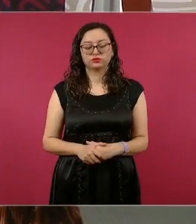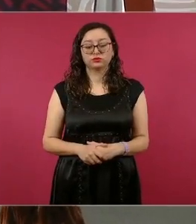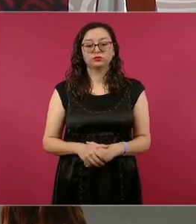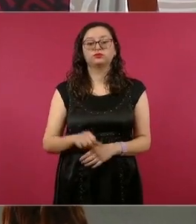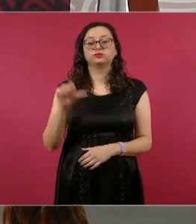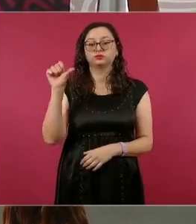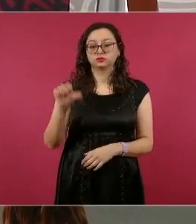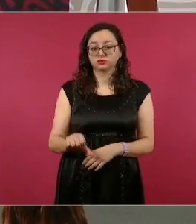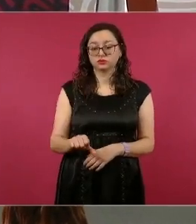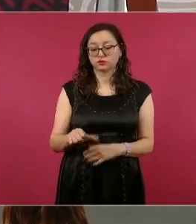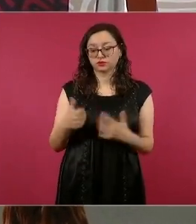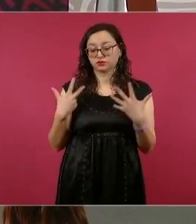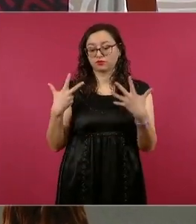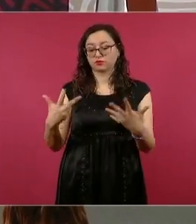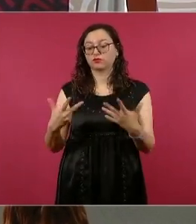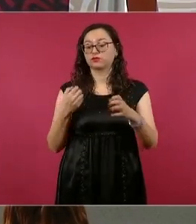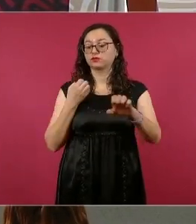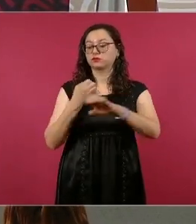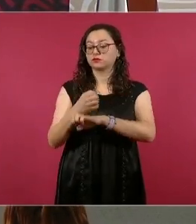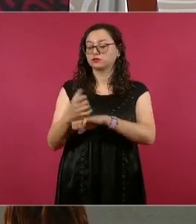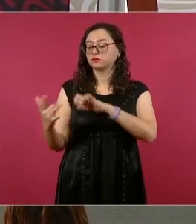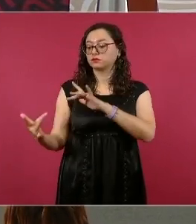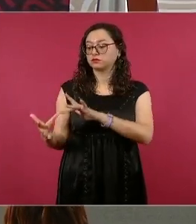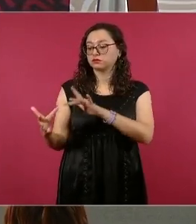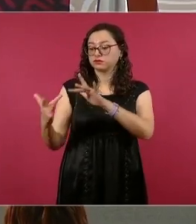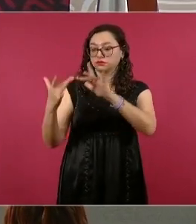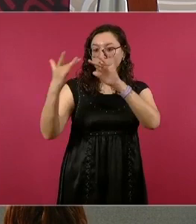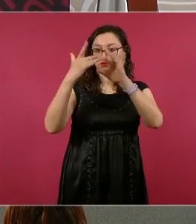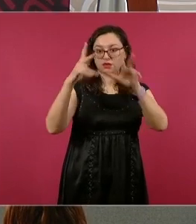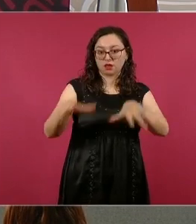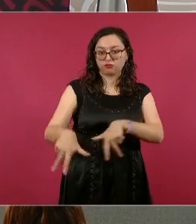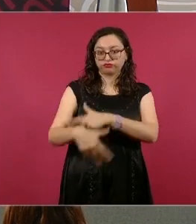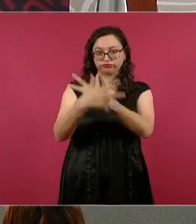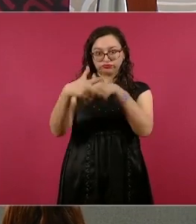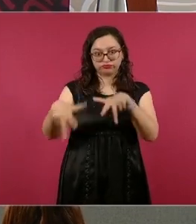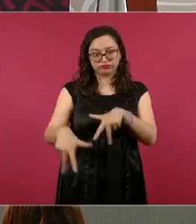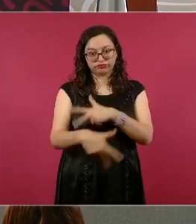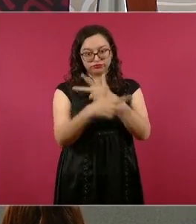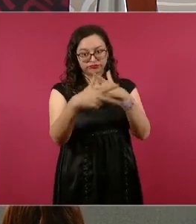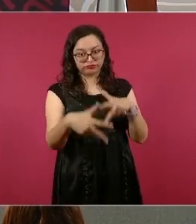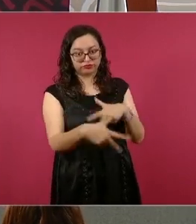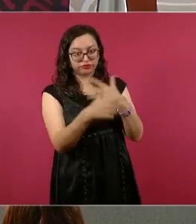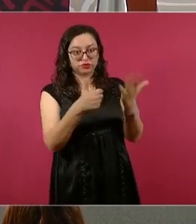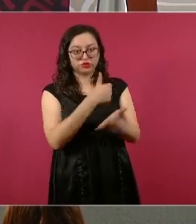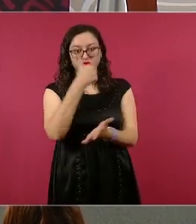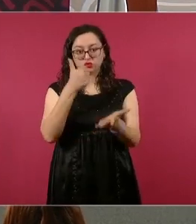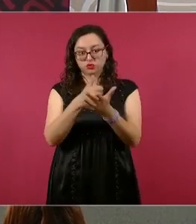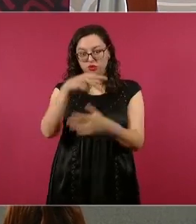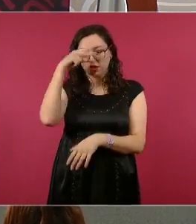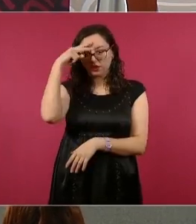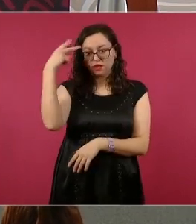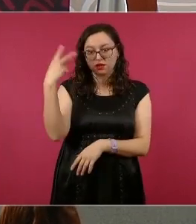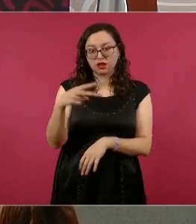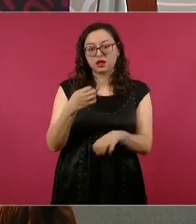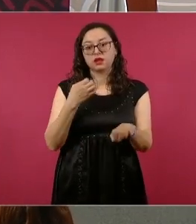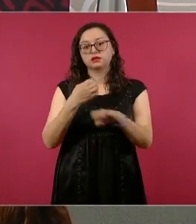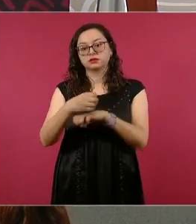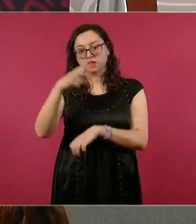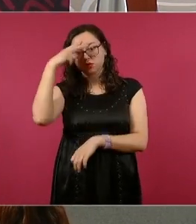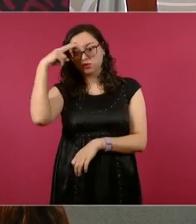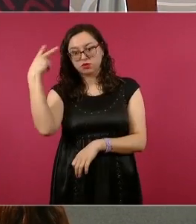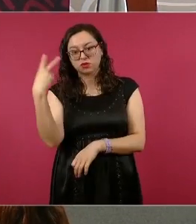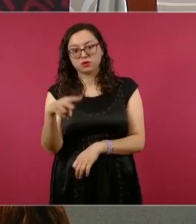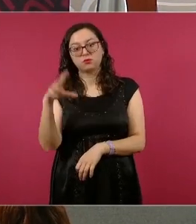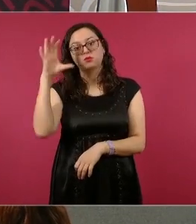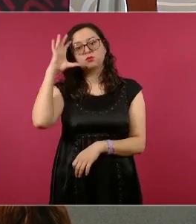vamos a conectar con 8 estados, como se ha señalado, la Ciudad de México, el Estado de México,